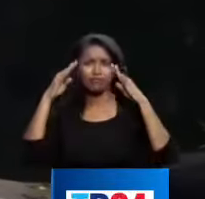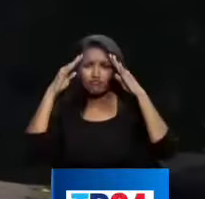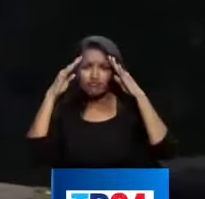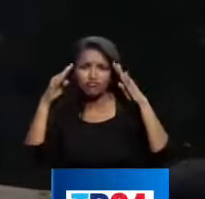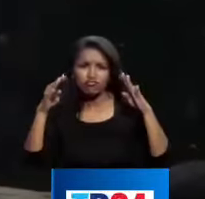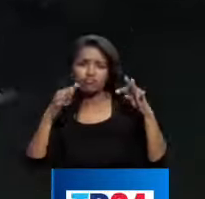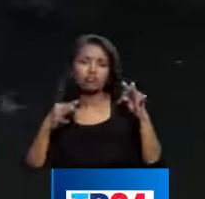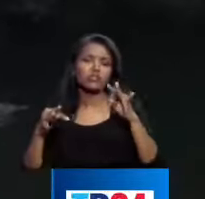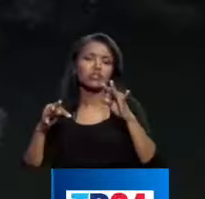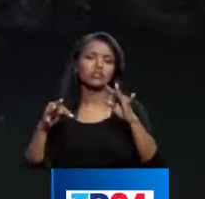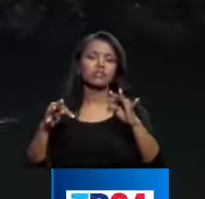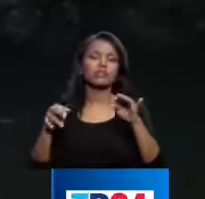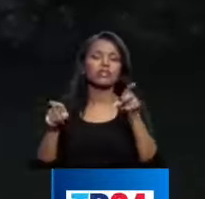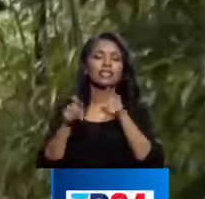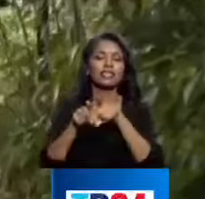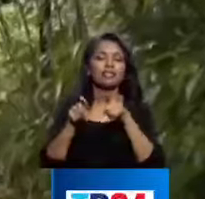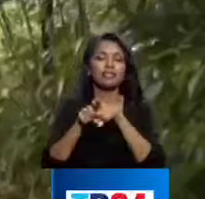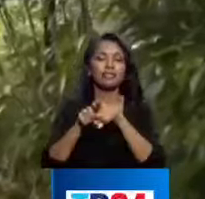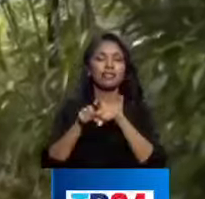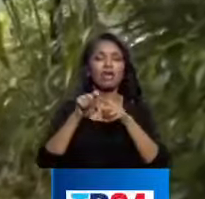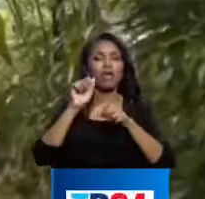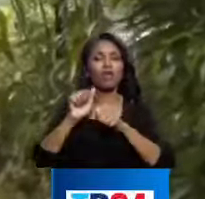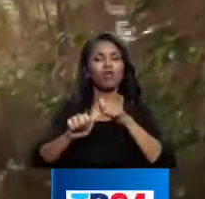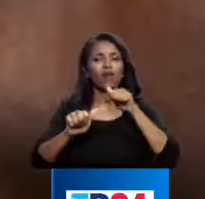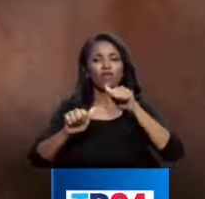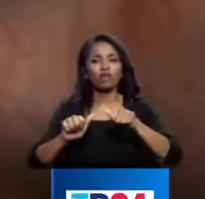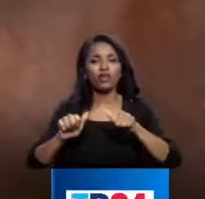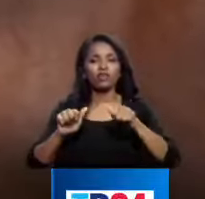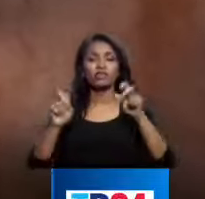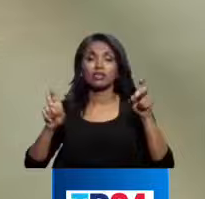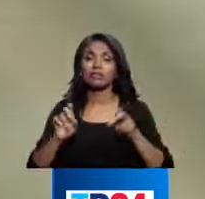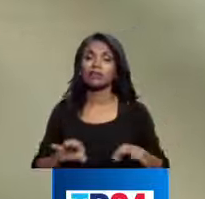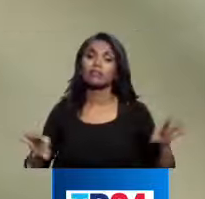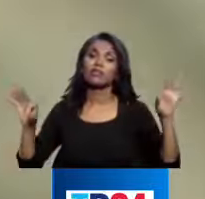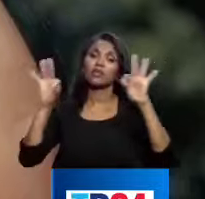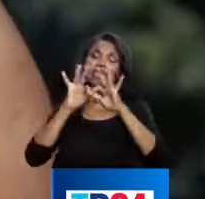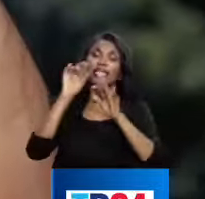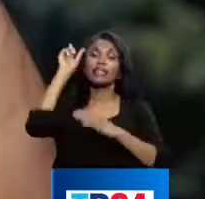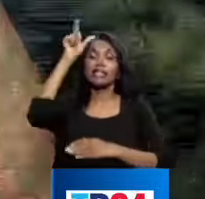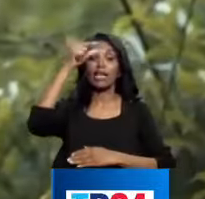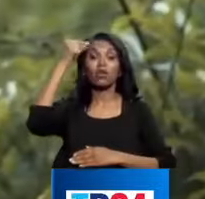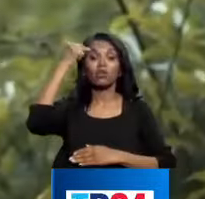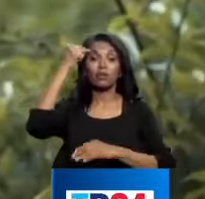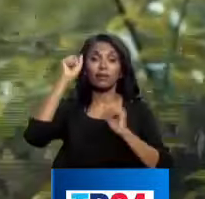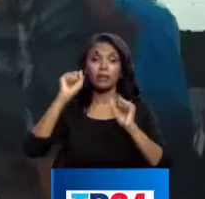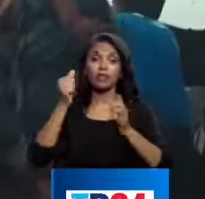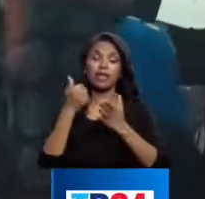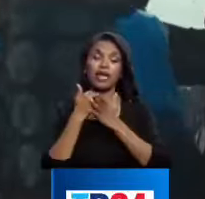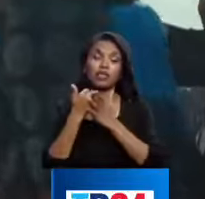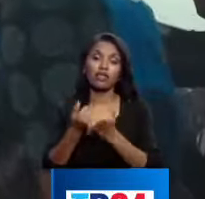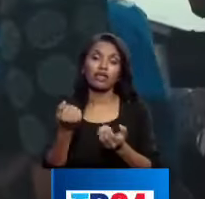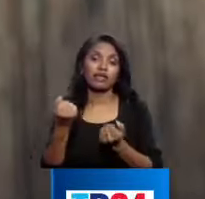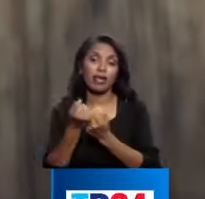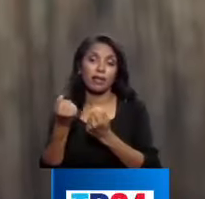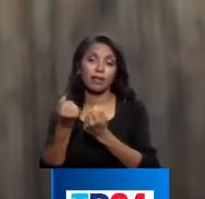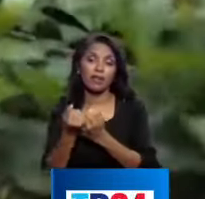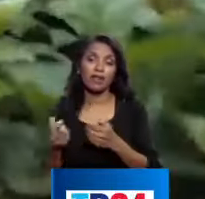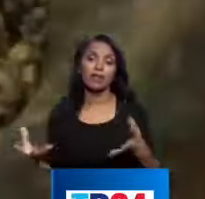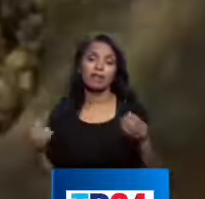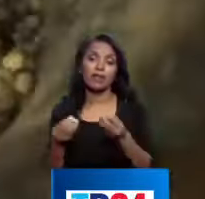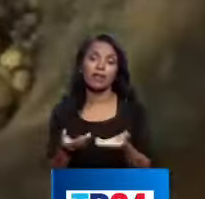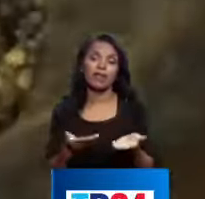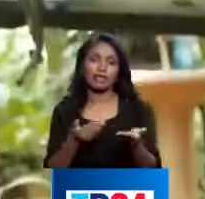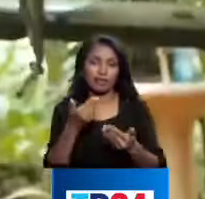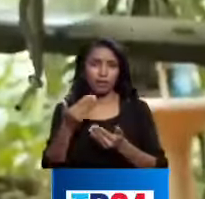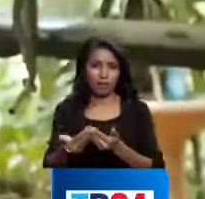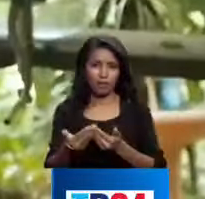y dedicar un especial esfuerzo a hacer de este tema un tema de Estado, para que pueda rendir los beneficios económicos